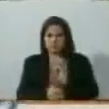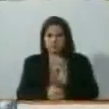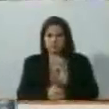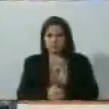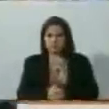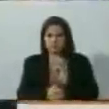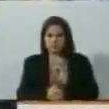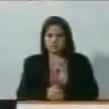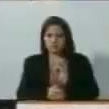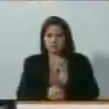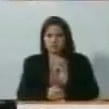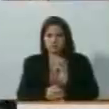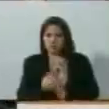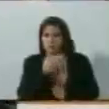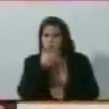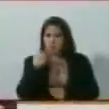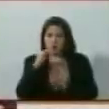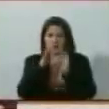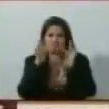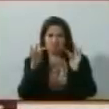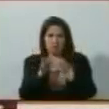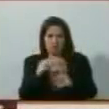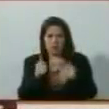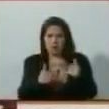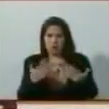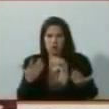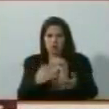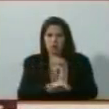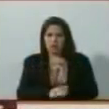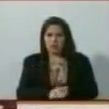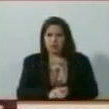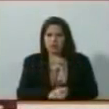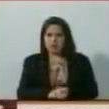La mejor manera, ¿saben cuál es?